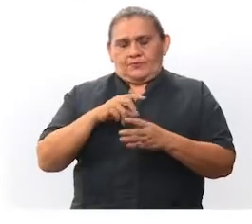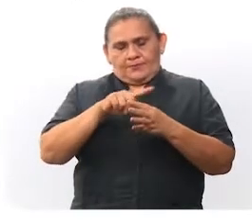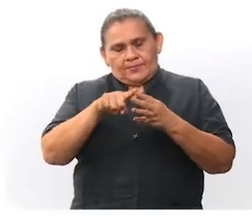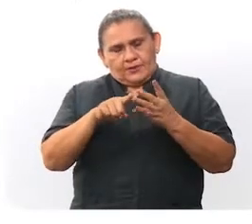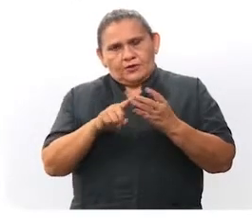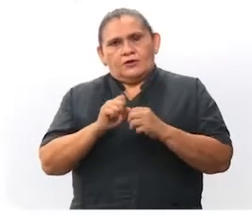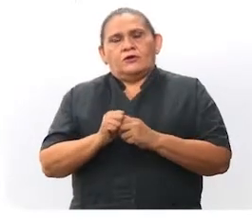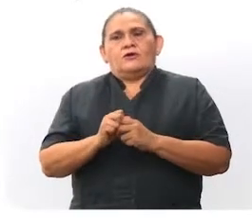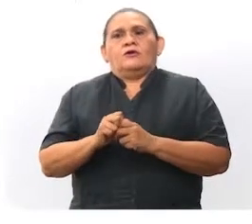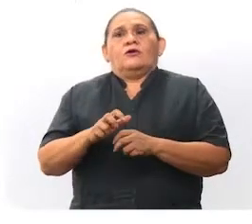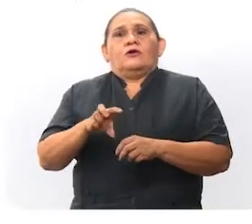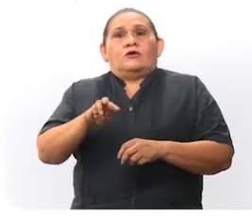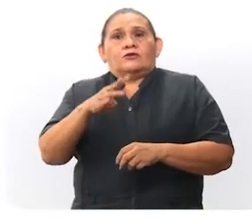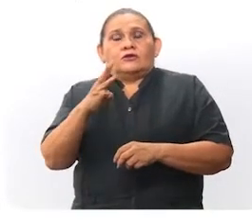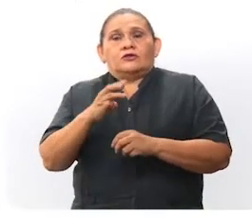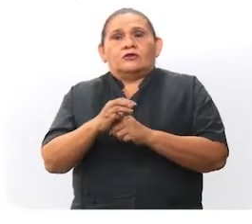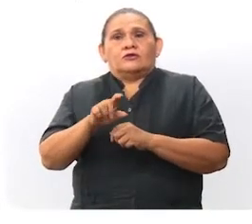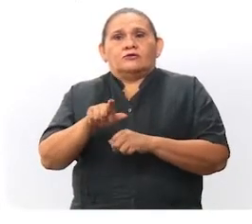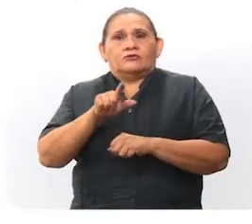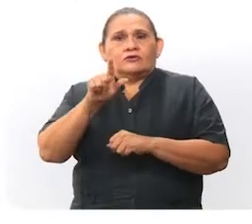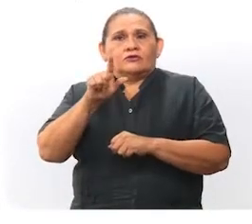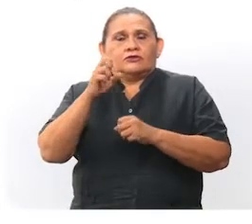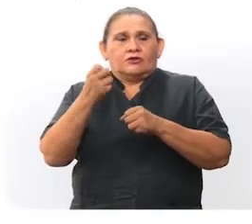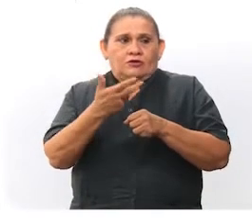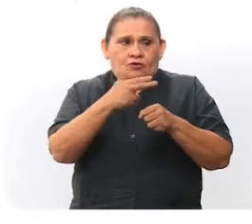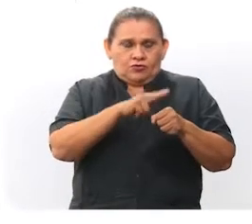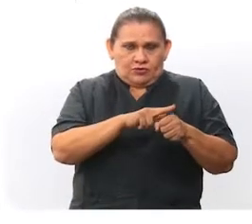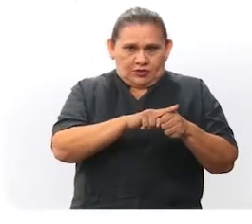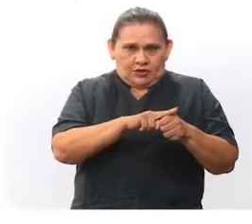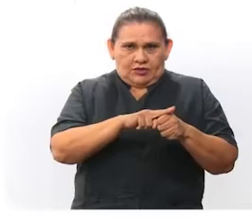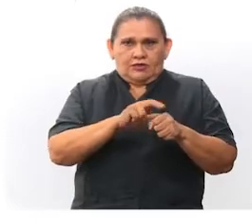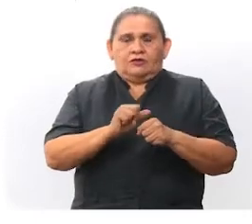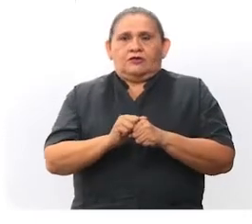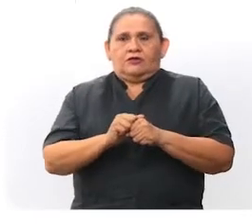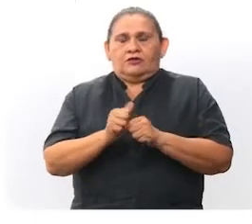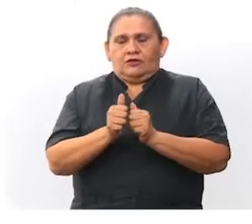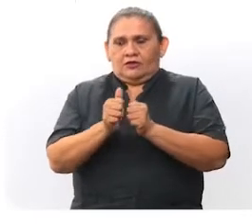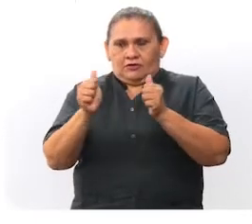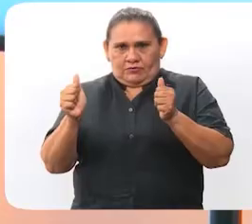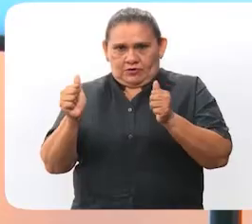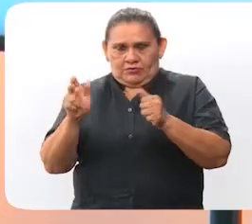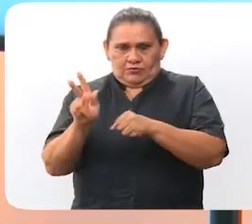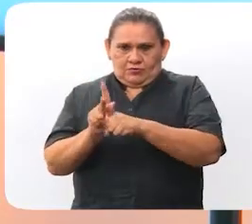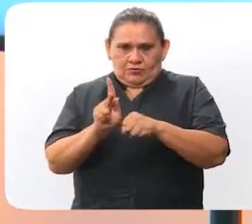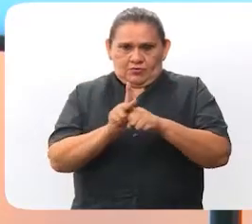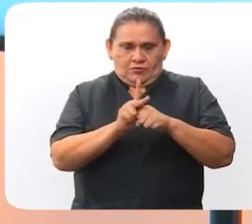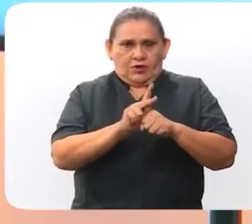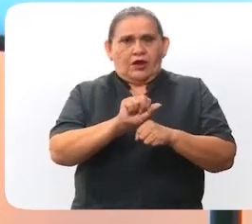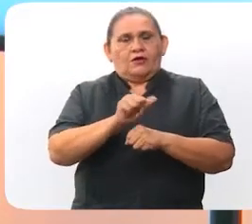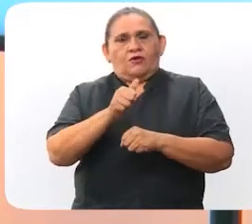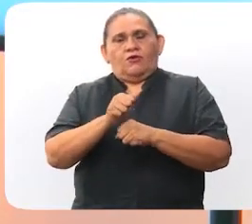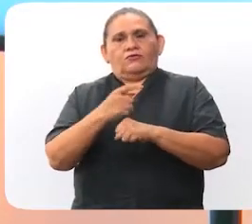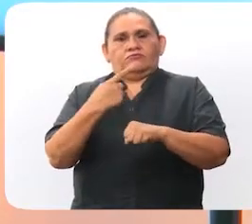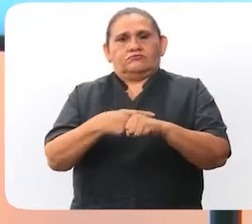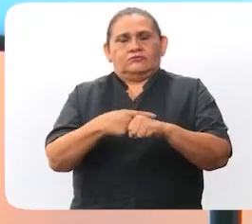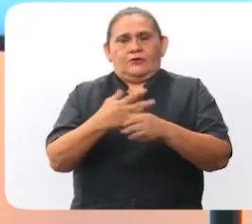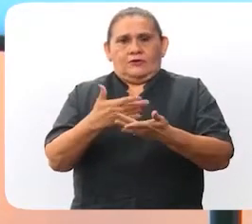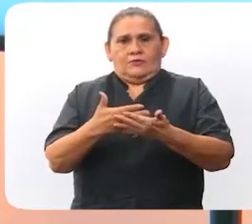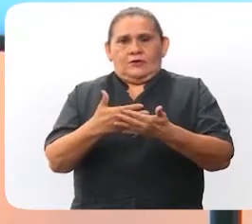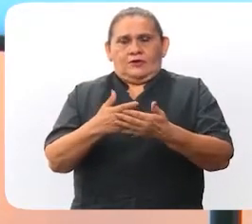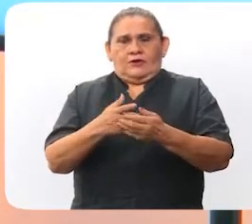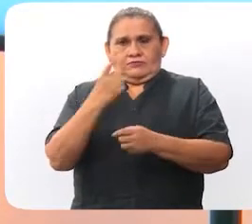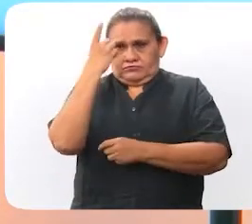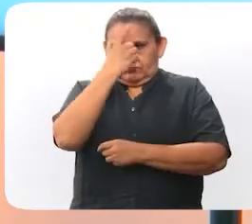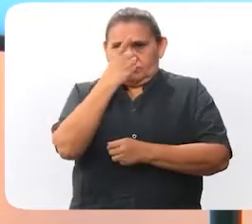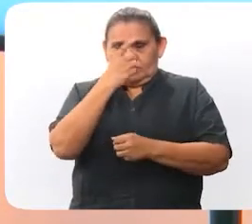mencionó, 317 de los casos positivos están en hospitales públicos y en aislamiento total. Hay otros pacientes a la espera de diagnóstico.